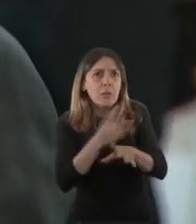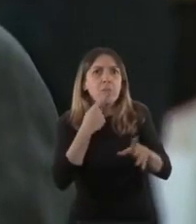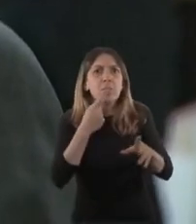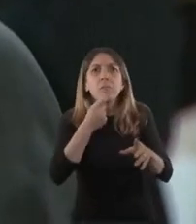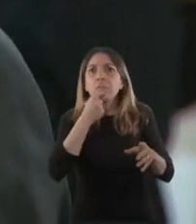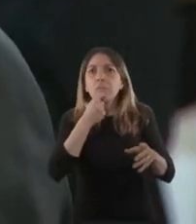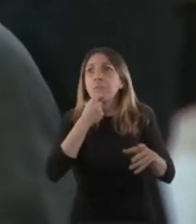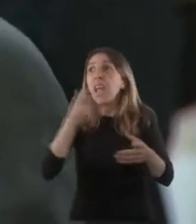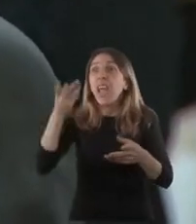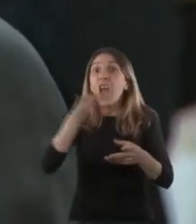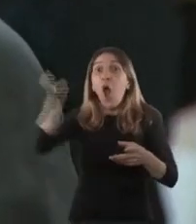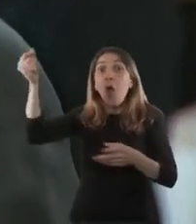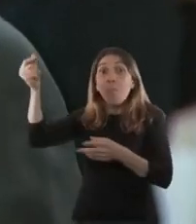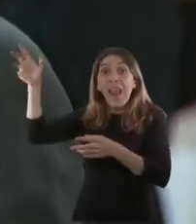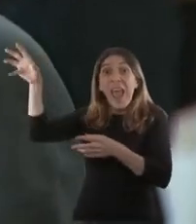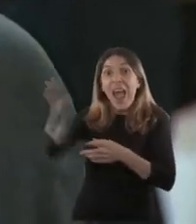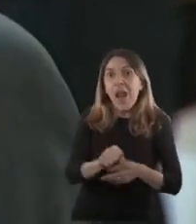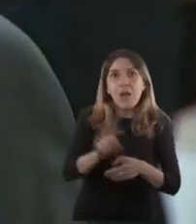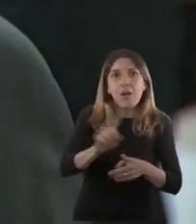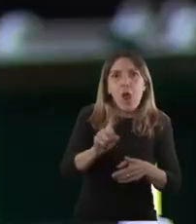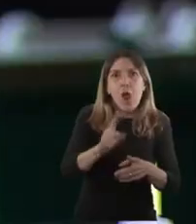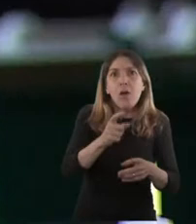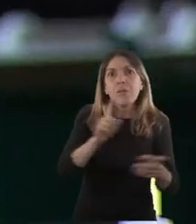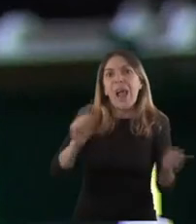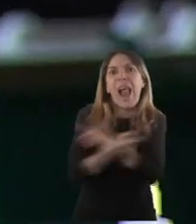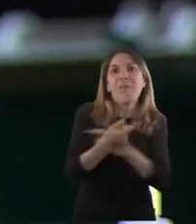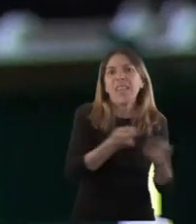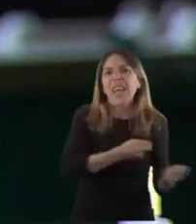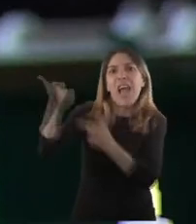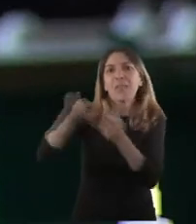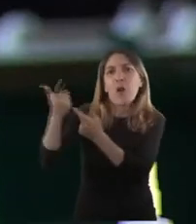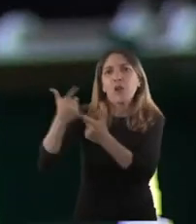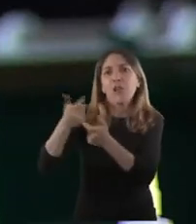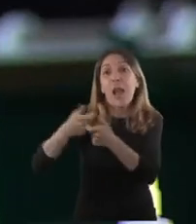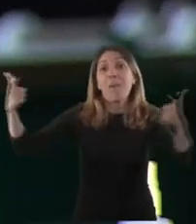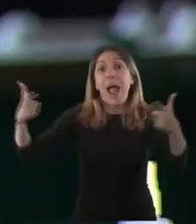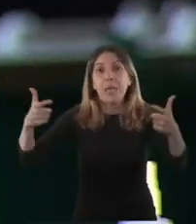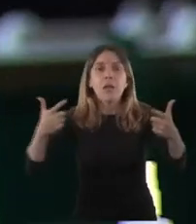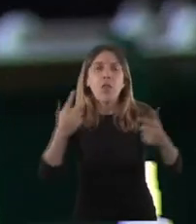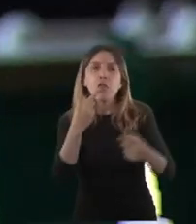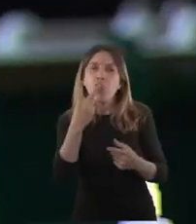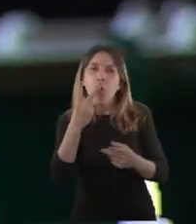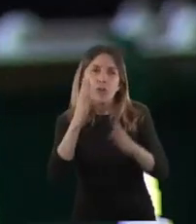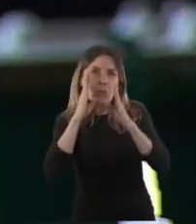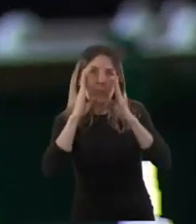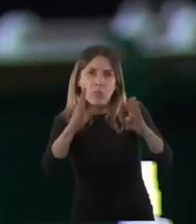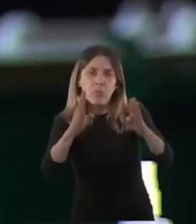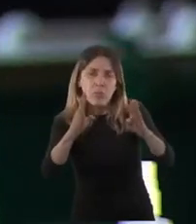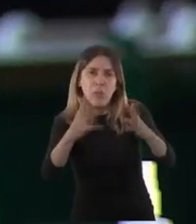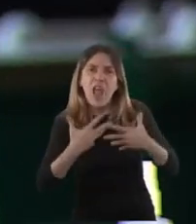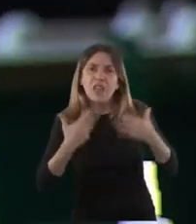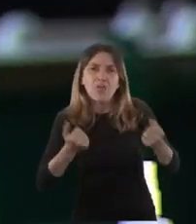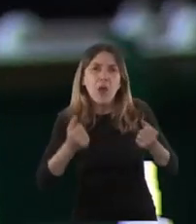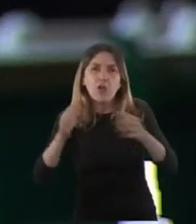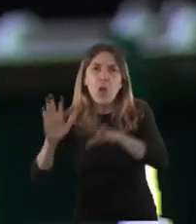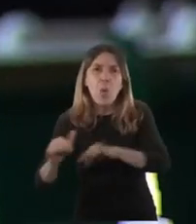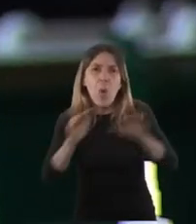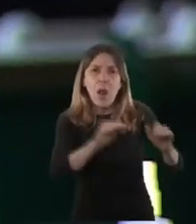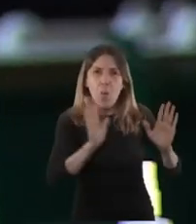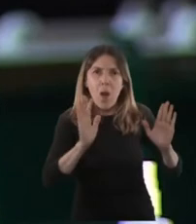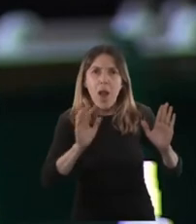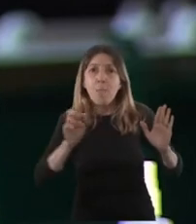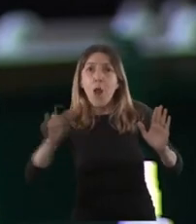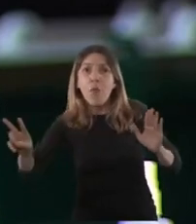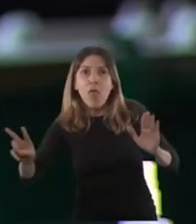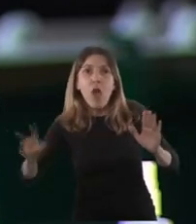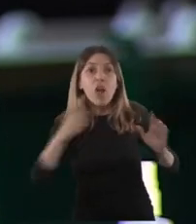importaciones y exporten más, porque son dos tareas a las cuales nos tenemos que abocar con igual esfuerzo, y